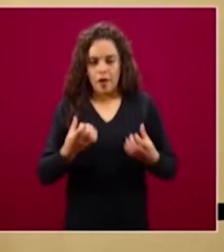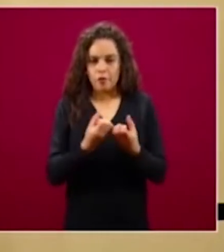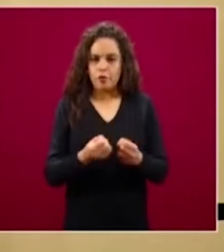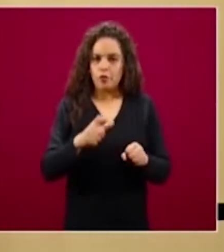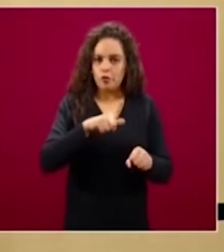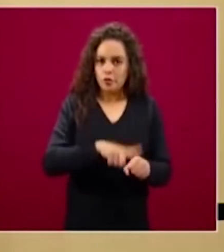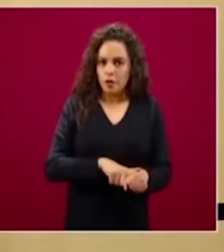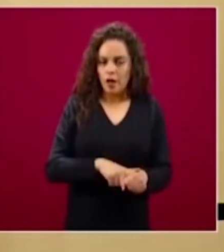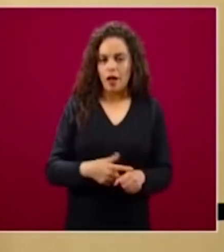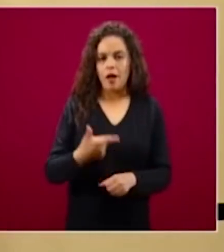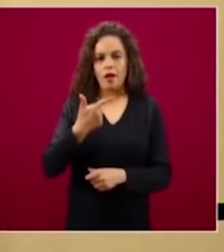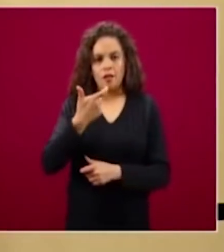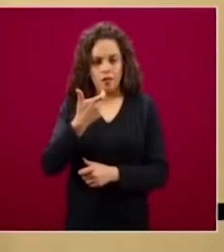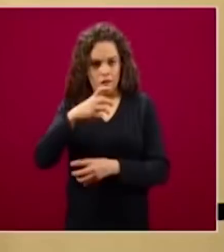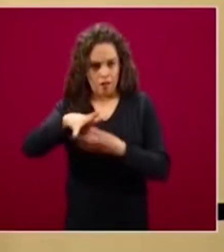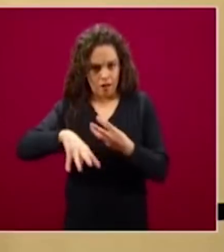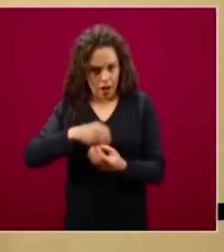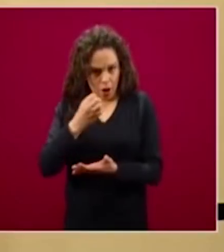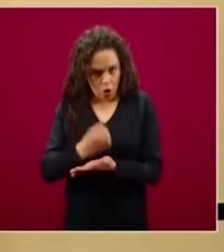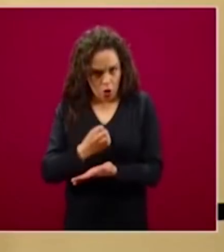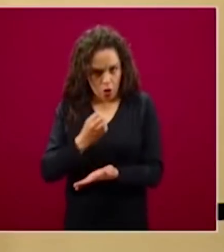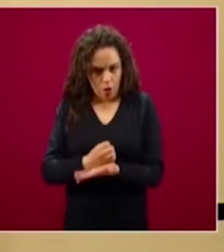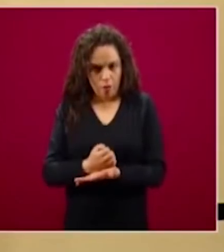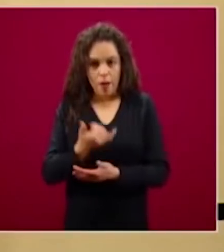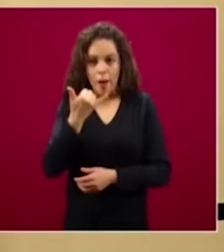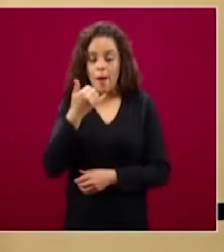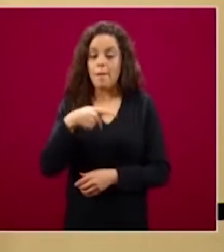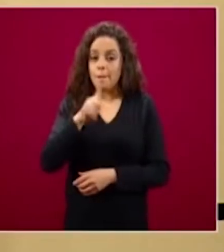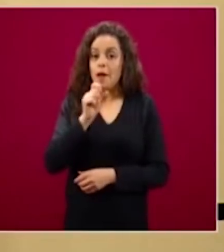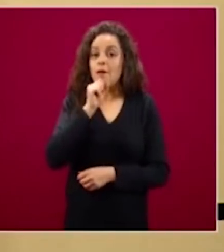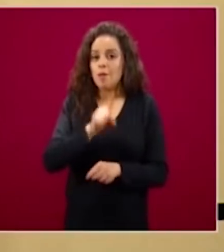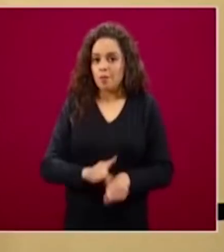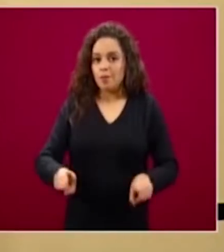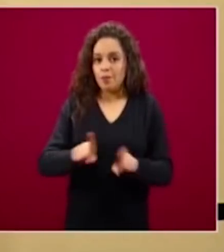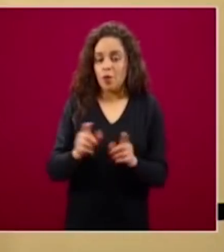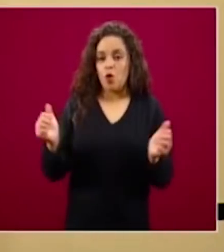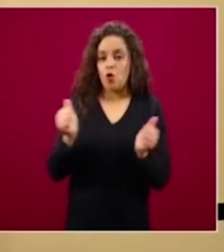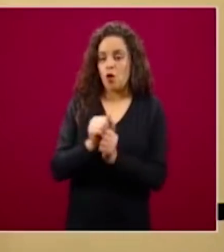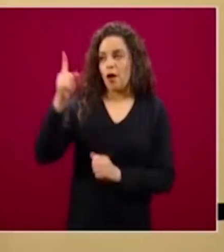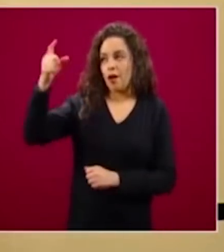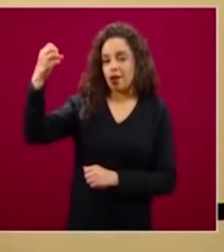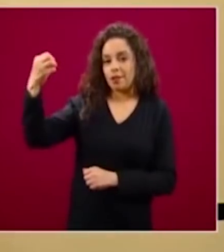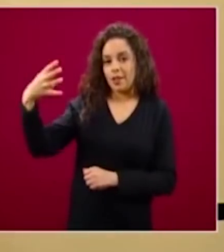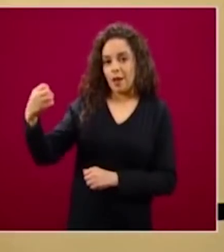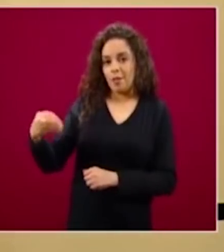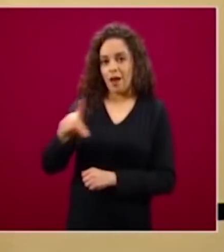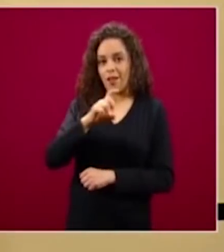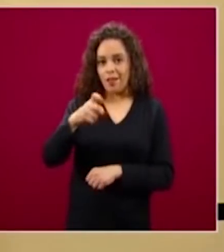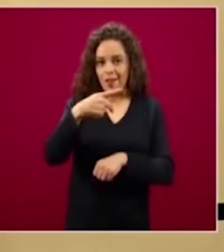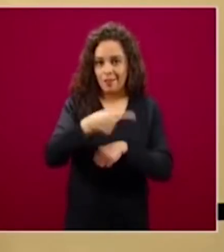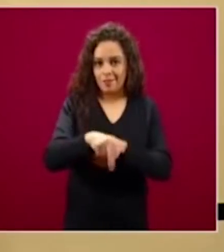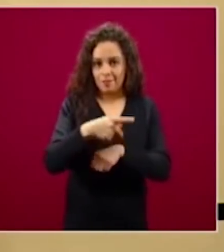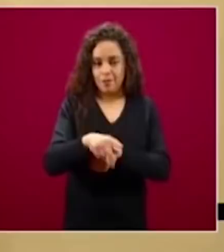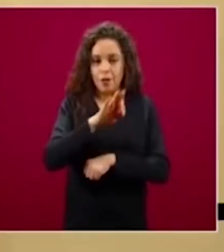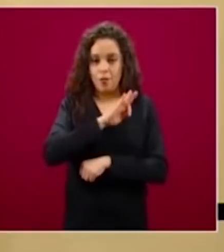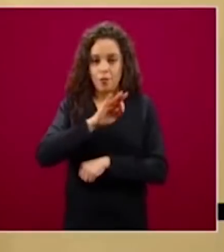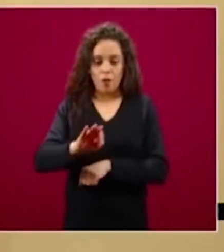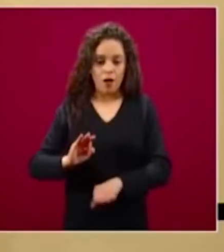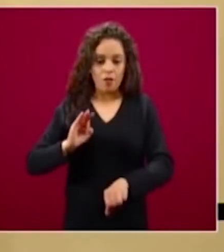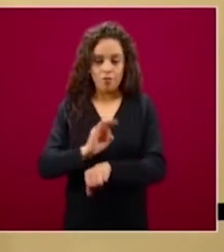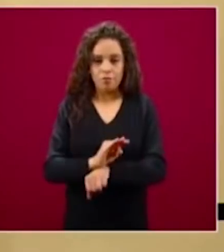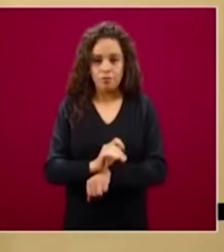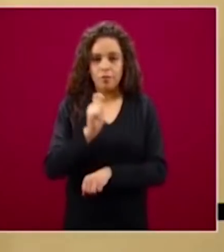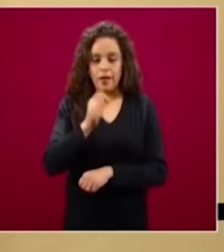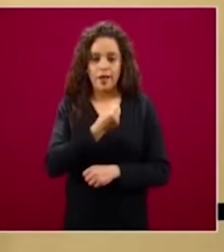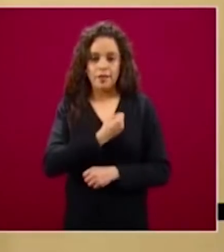actividad económica, pero también a la vez, en función del semáforo de riesgo, pueda estar protegiendo la salud de su población. Y ese es el